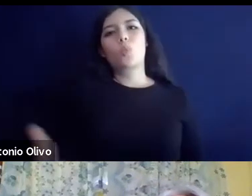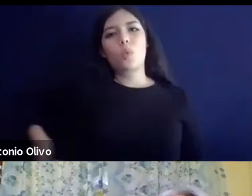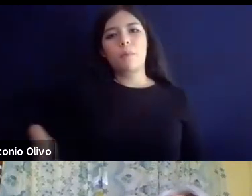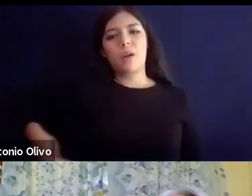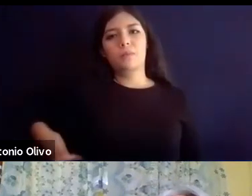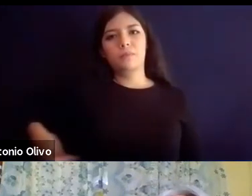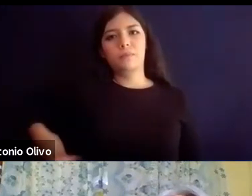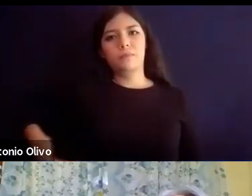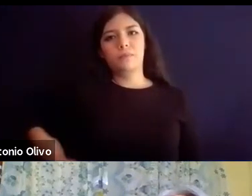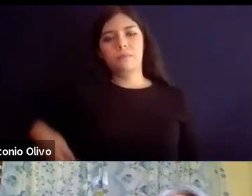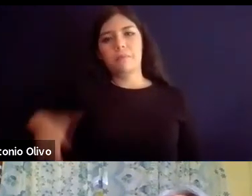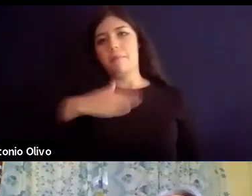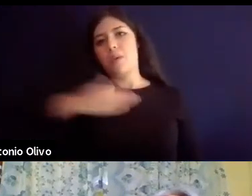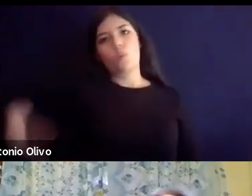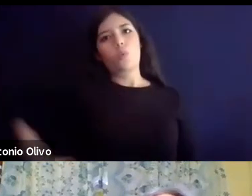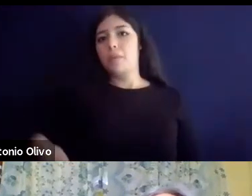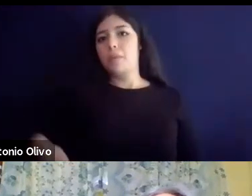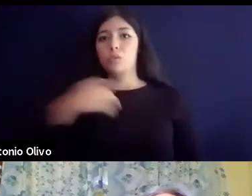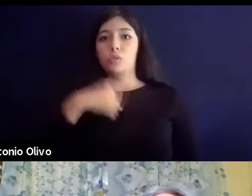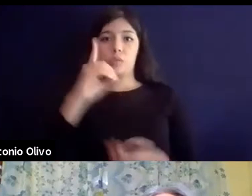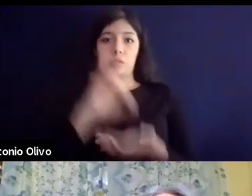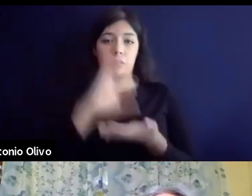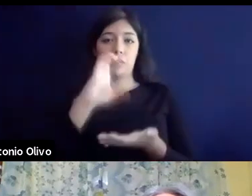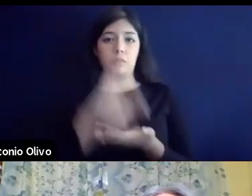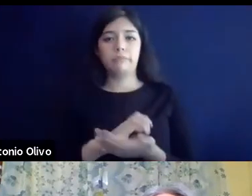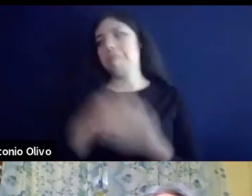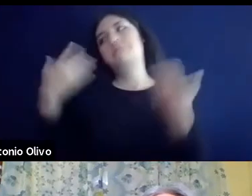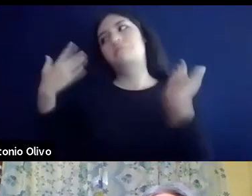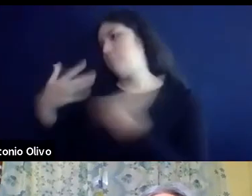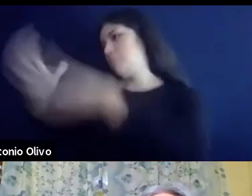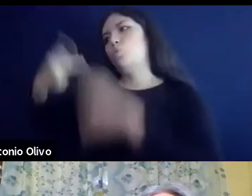Es tu responsabilidad. No me lo sé. Es tuya.